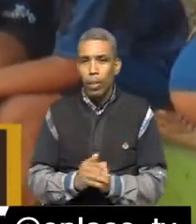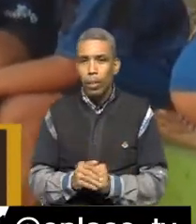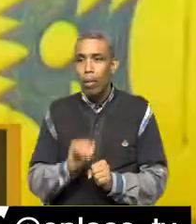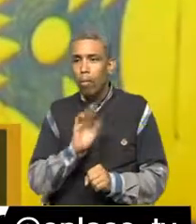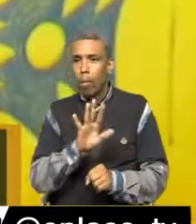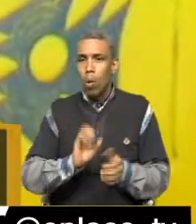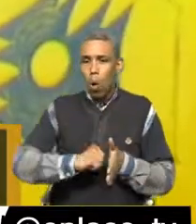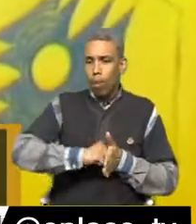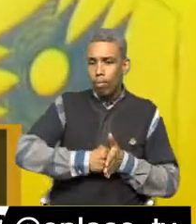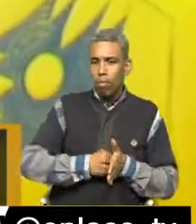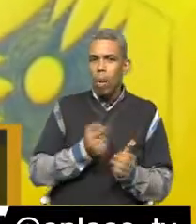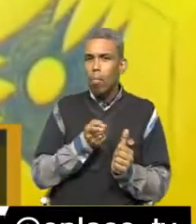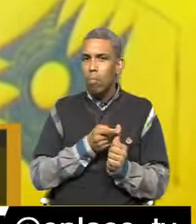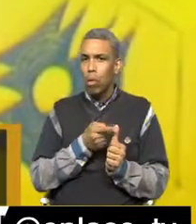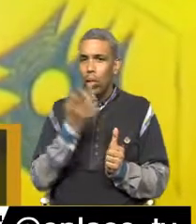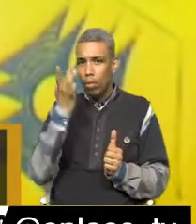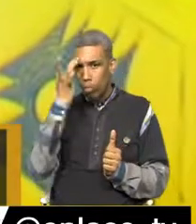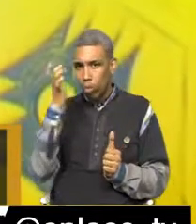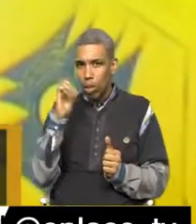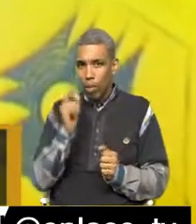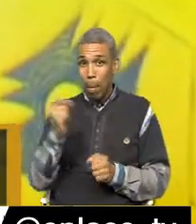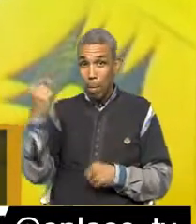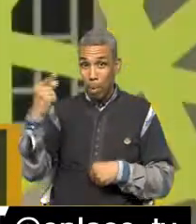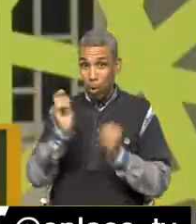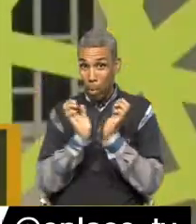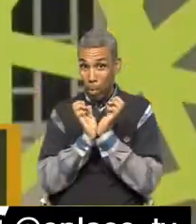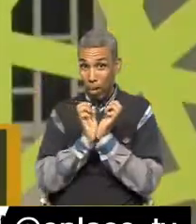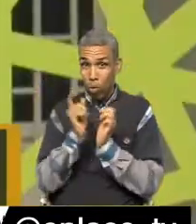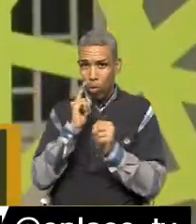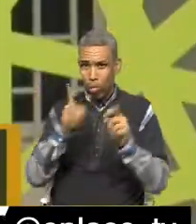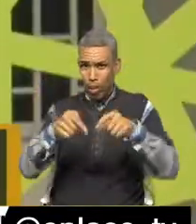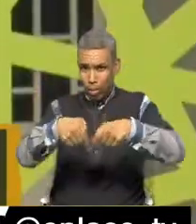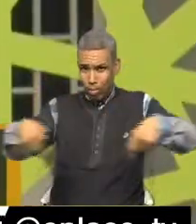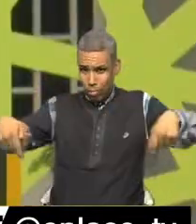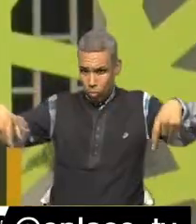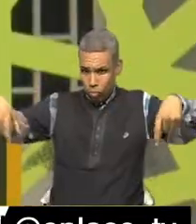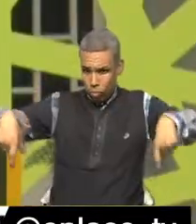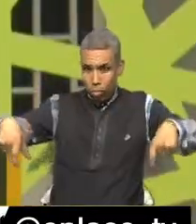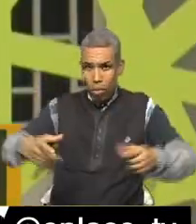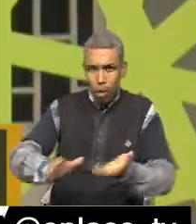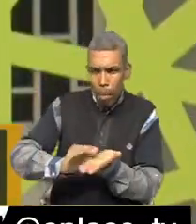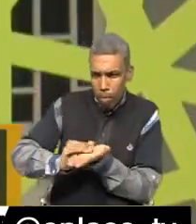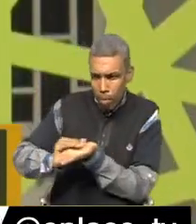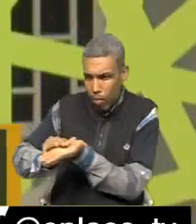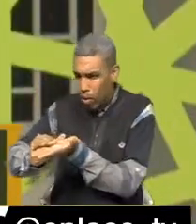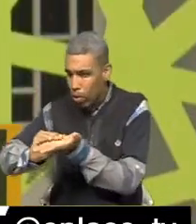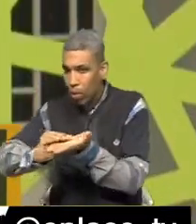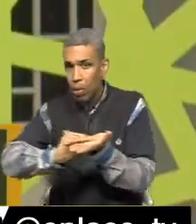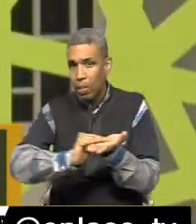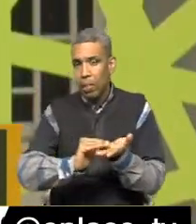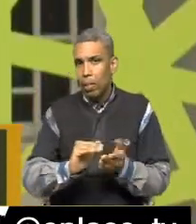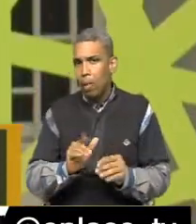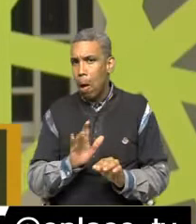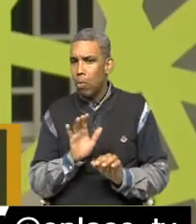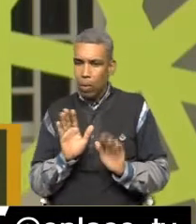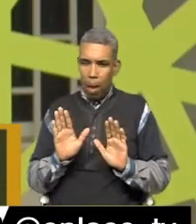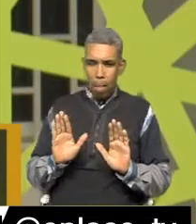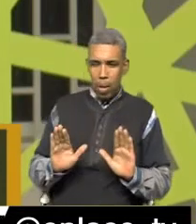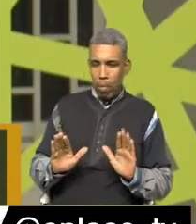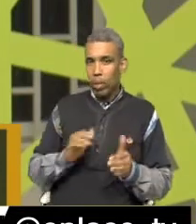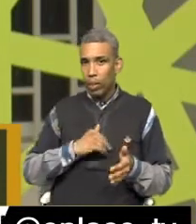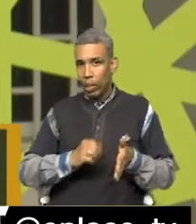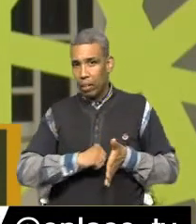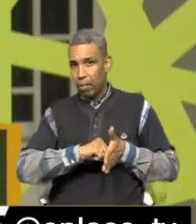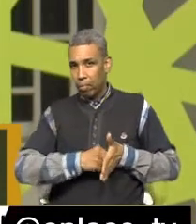tienen ahora en la cancha de fútbol del barrio Primero de Mayo. Este año hacemos desde ya el llamado a todos los niños que